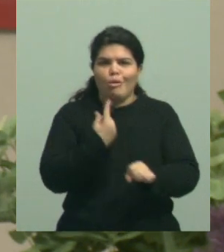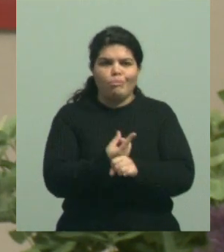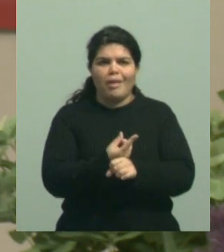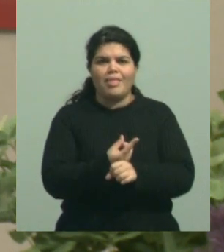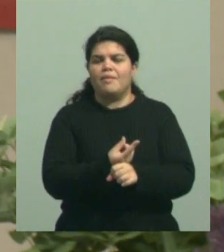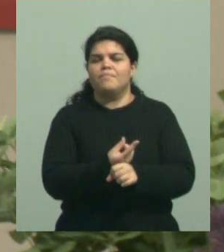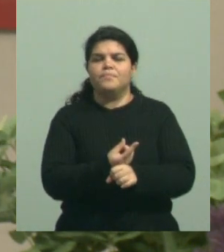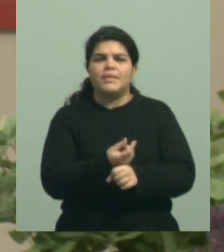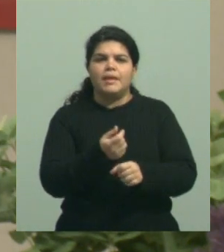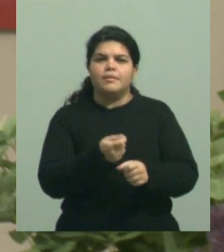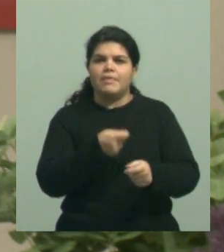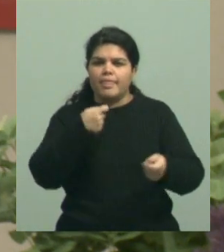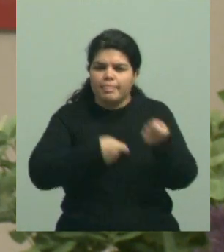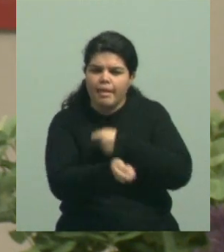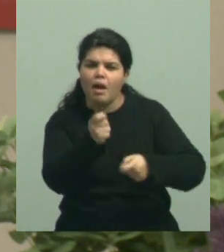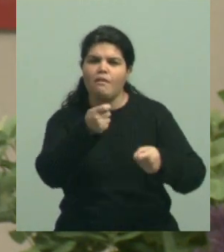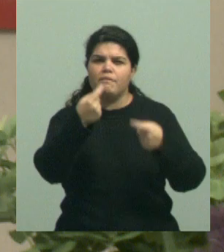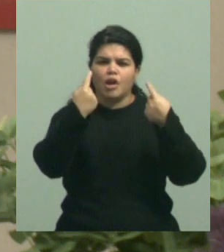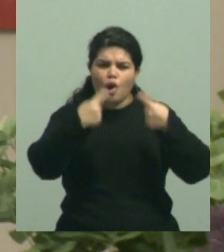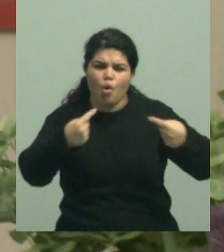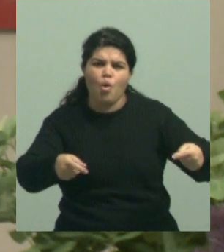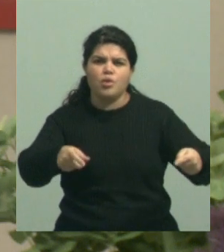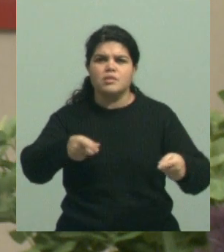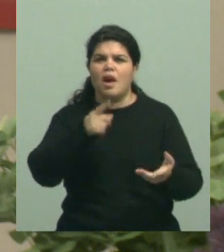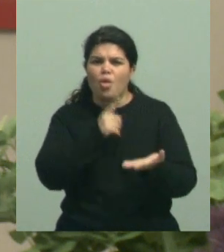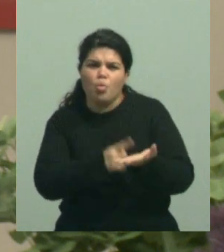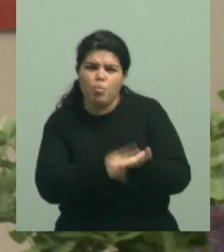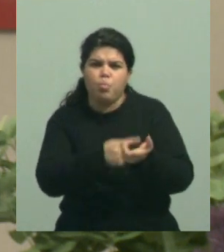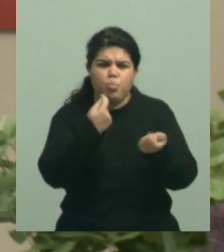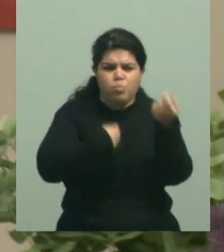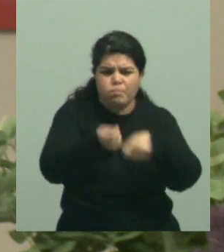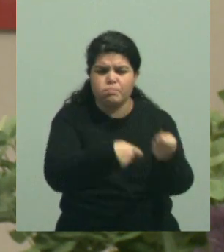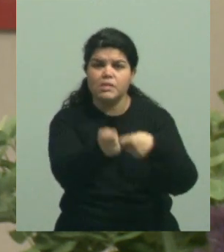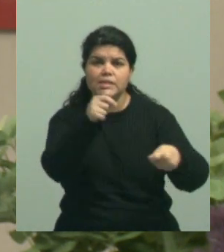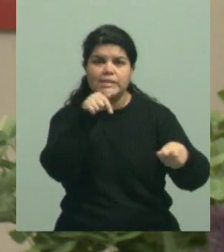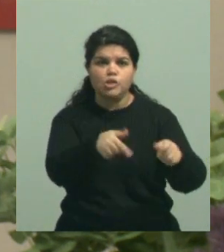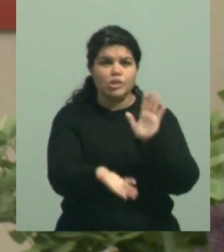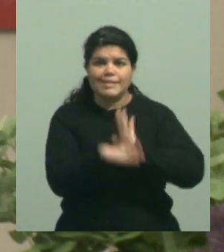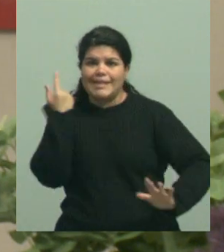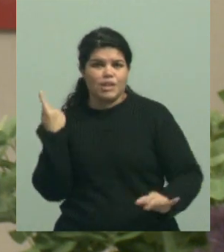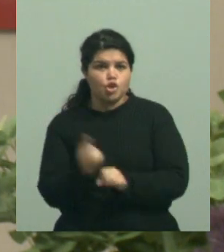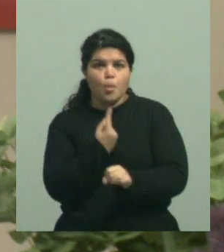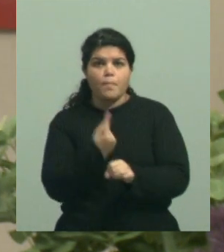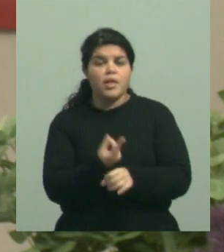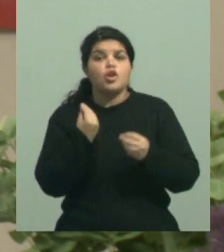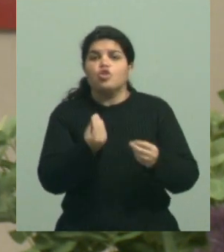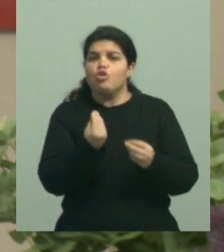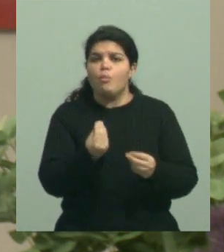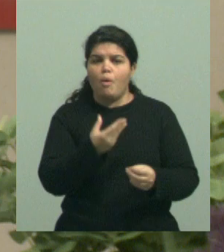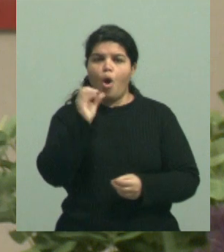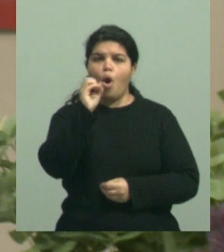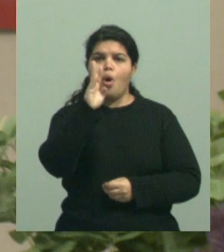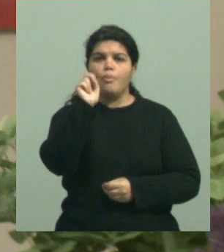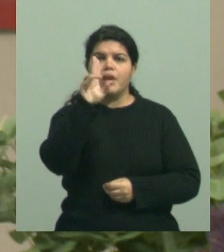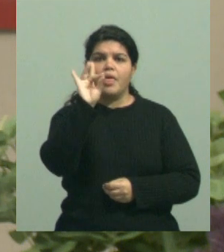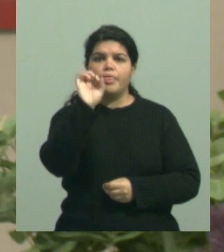con el narcotráfico? ¿Qué es lo positivo, lo que hay que destacar del gobierno actual? Bueno, lo que se interpreta principalmente,